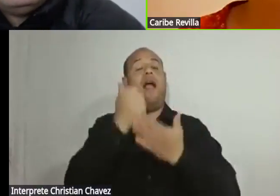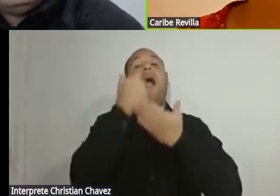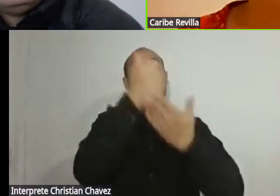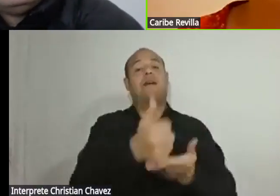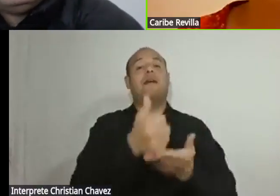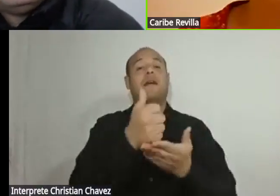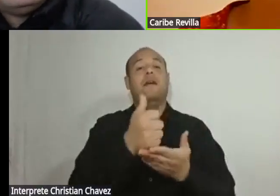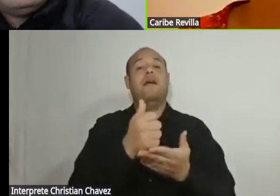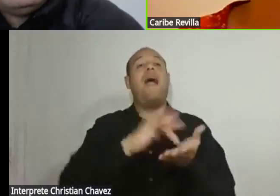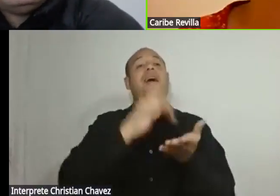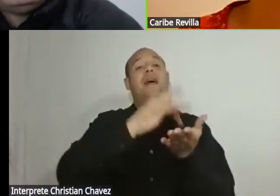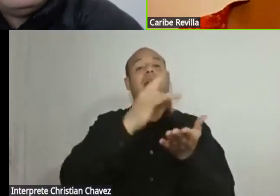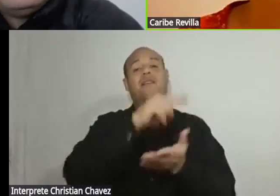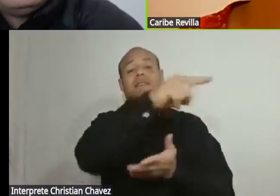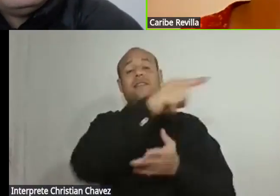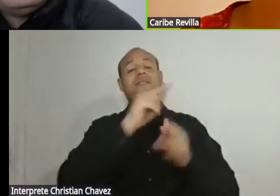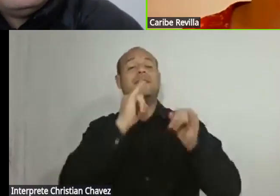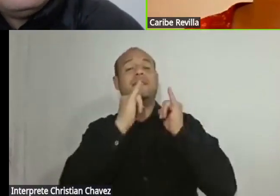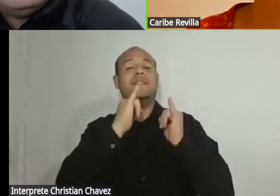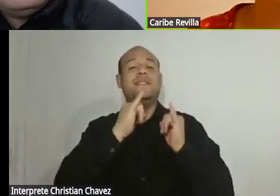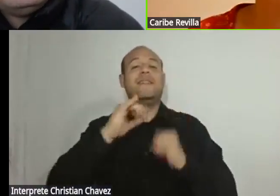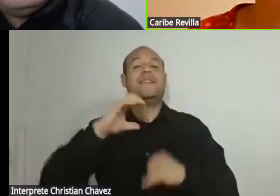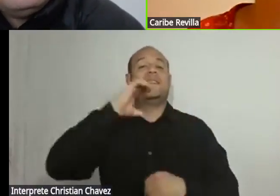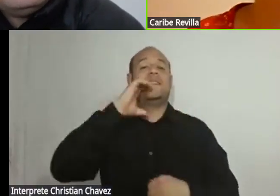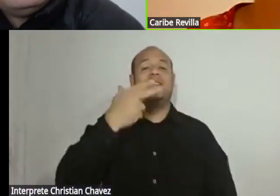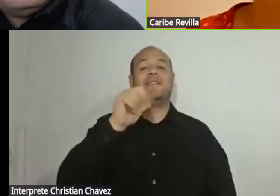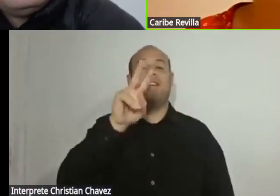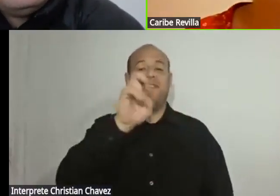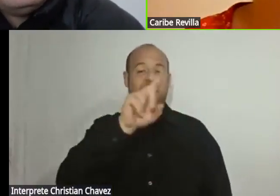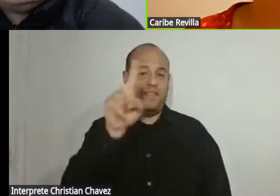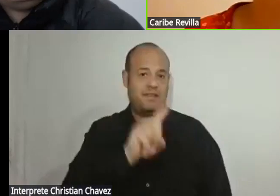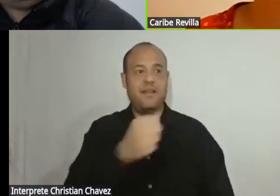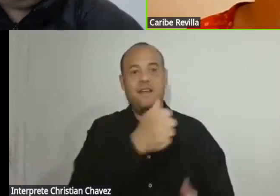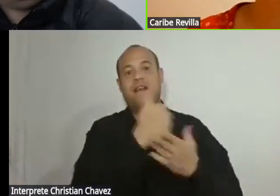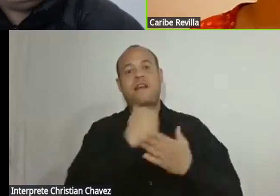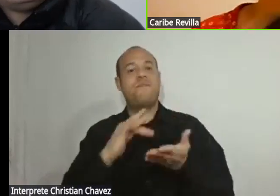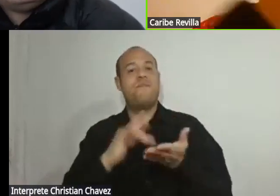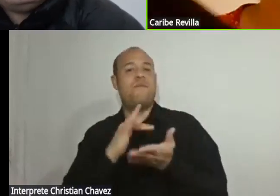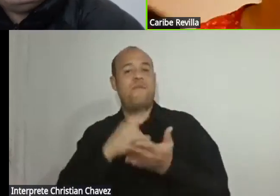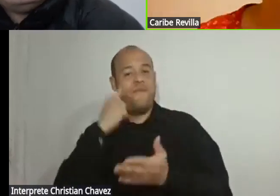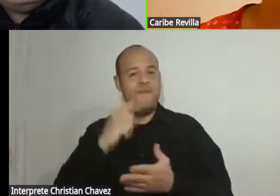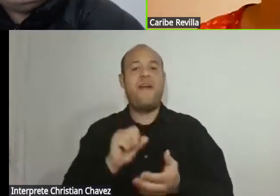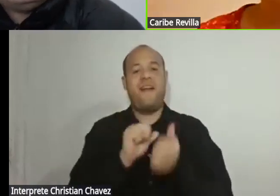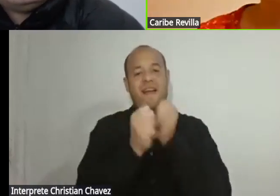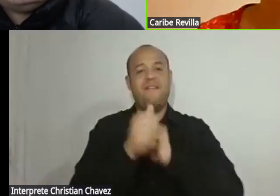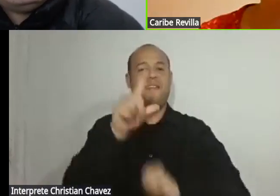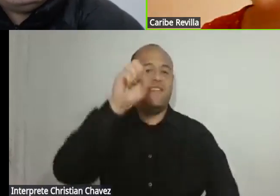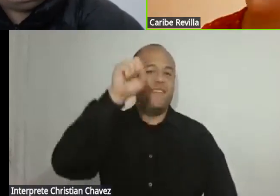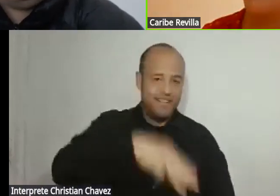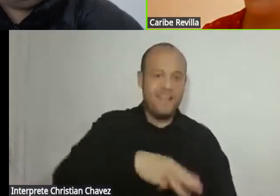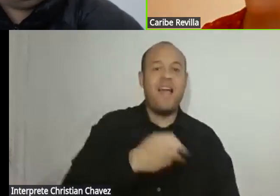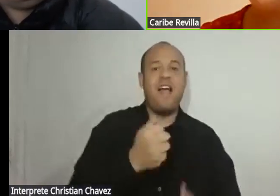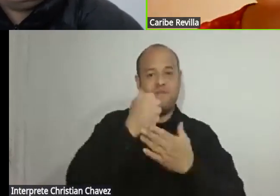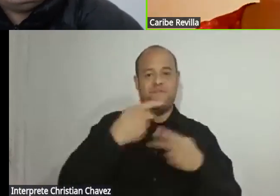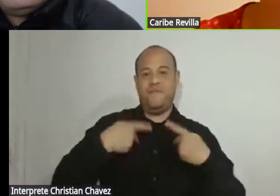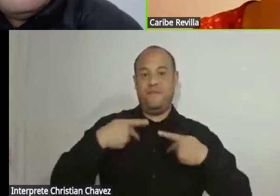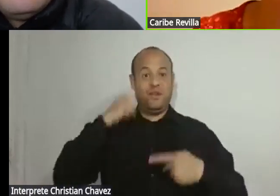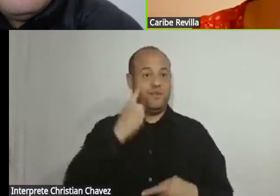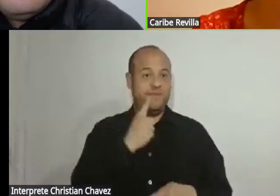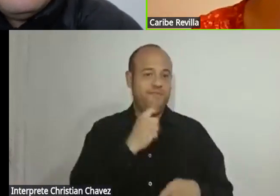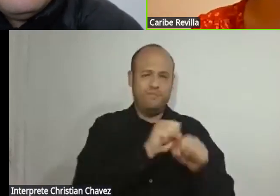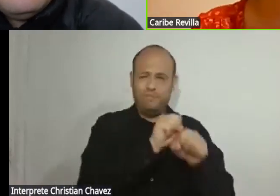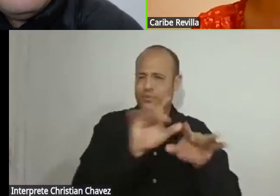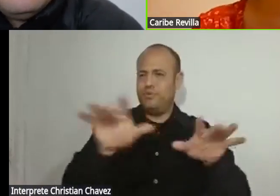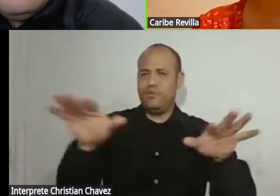nuestro intérprete, Cristian Chávez, que estuvo esta tarde haciéndonos el favor de transmitir estas ideas a